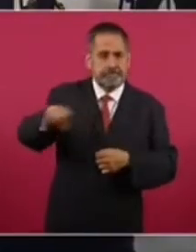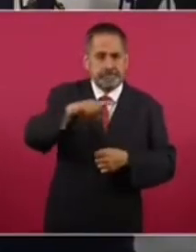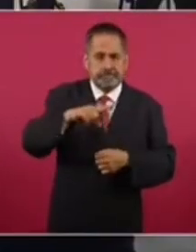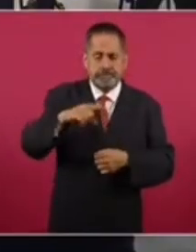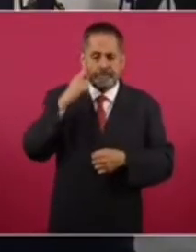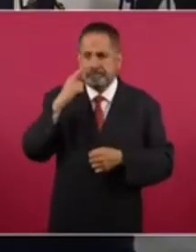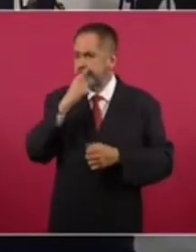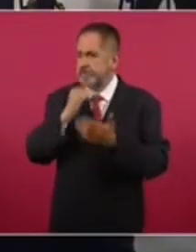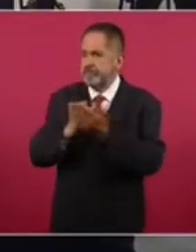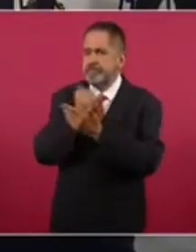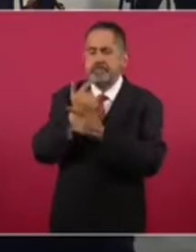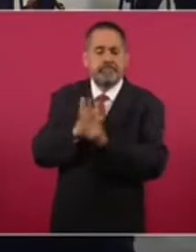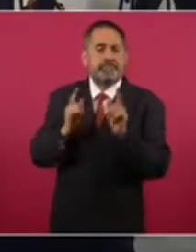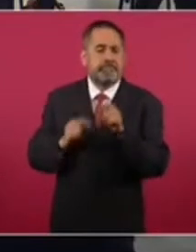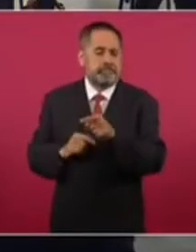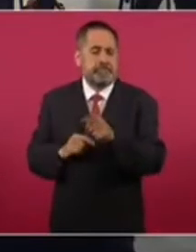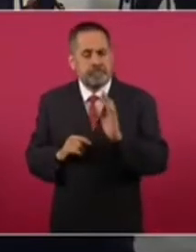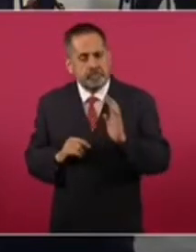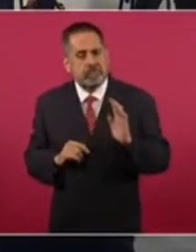la democracia participativa,